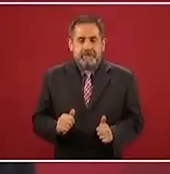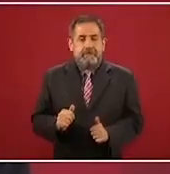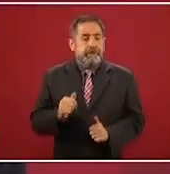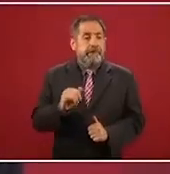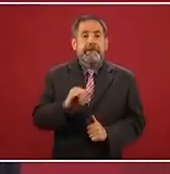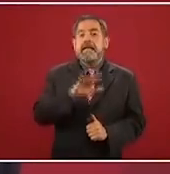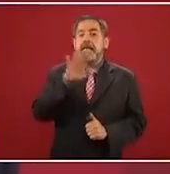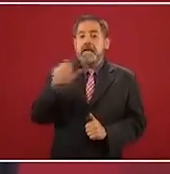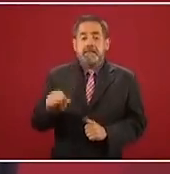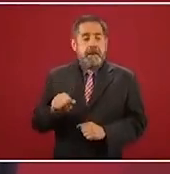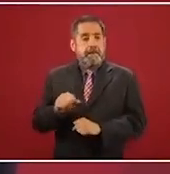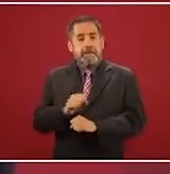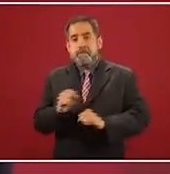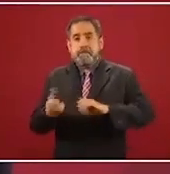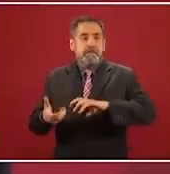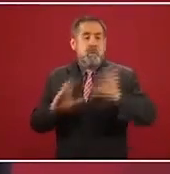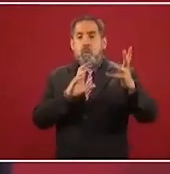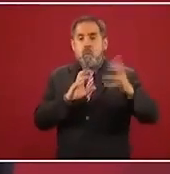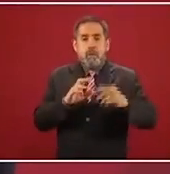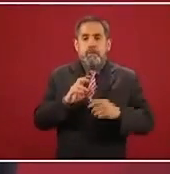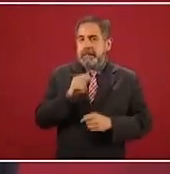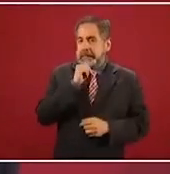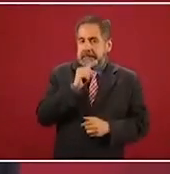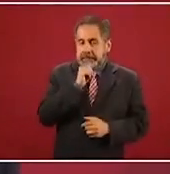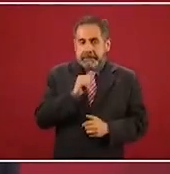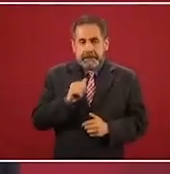explotar el país